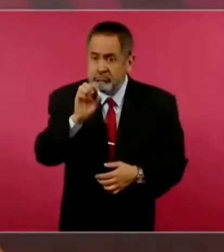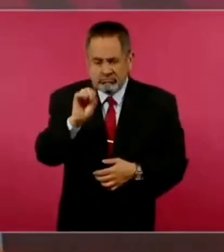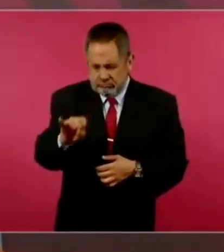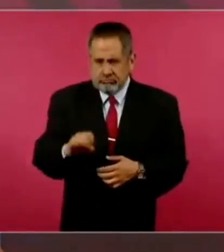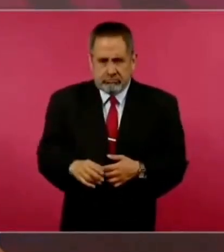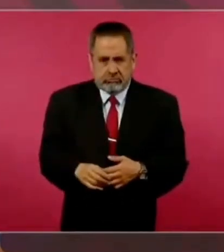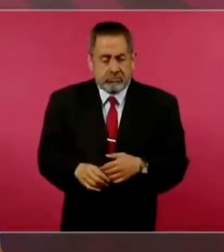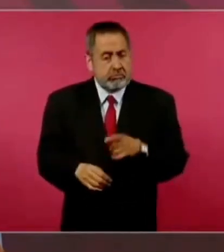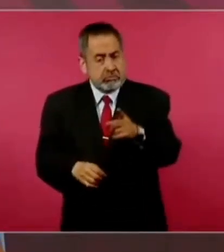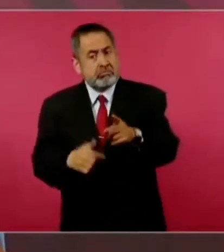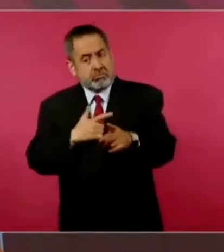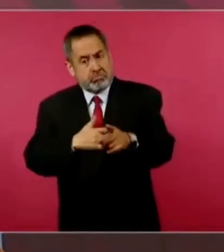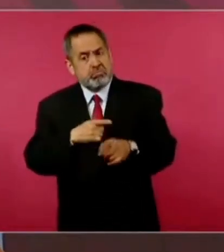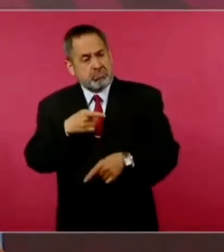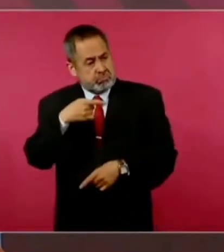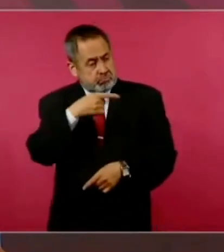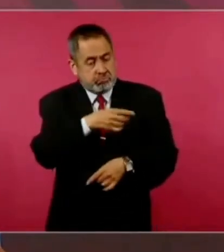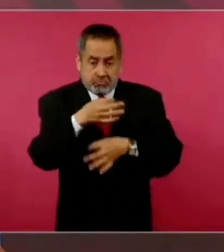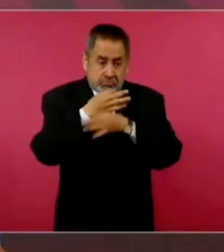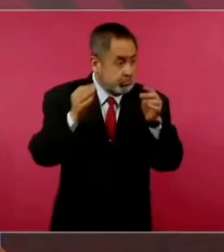Me gustó mucho la declaración,